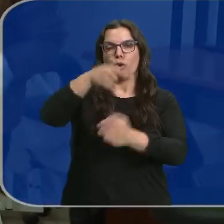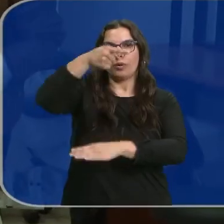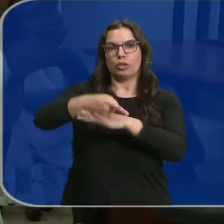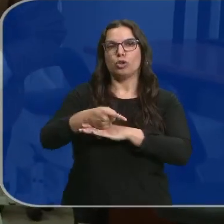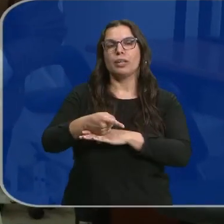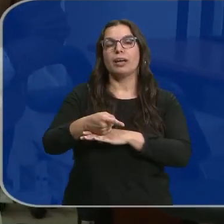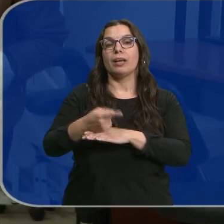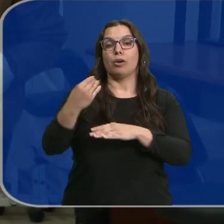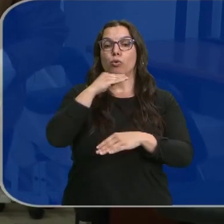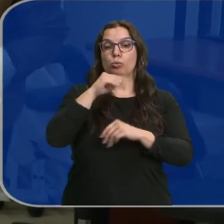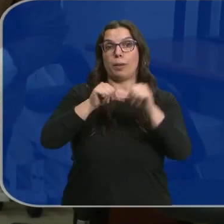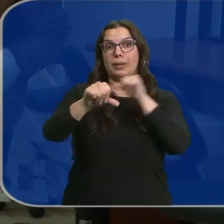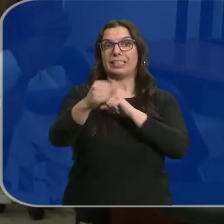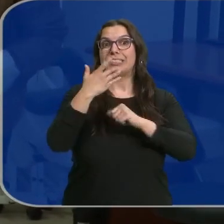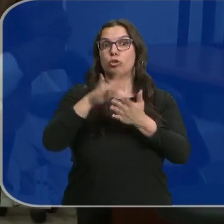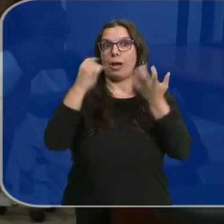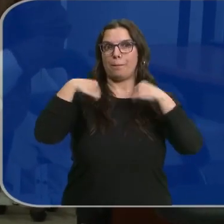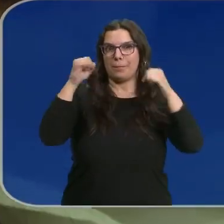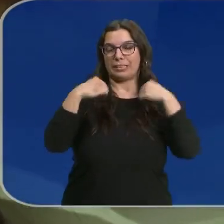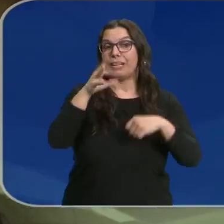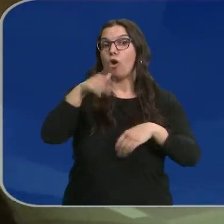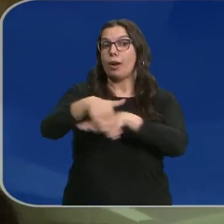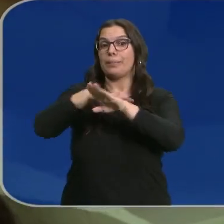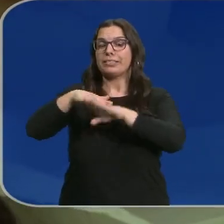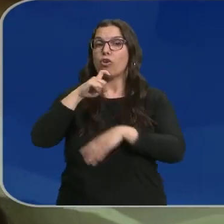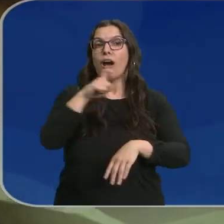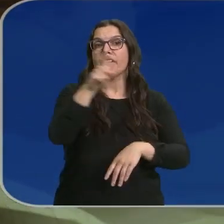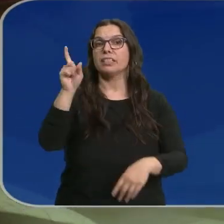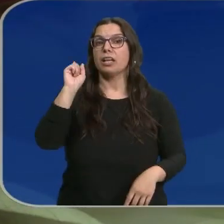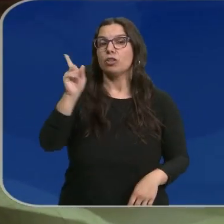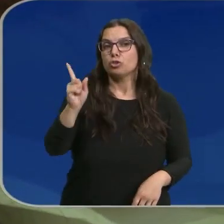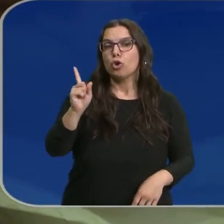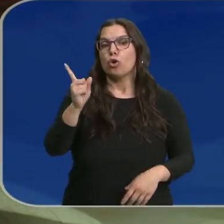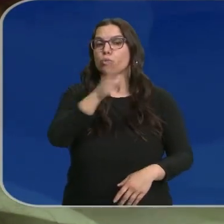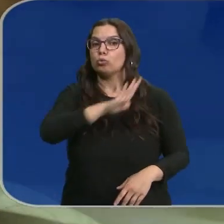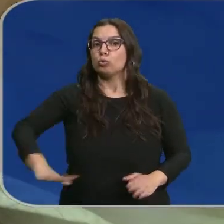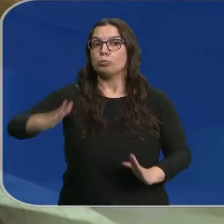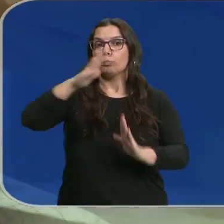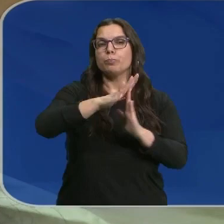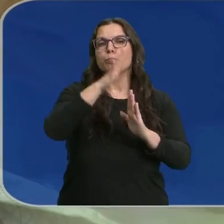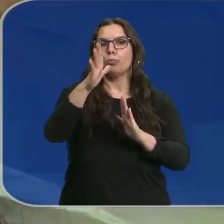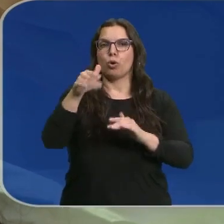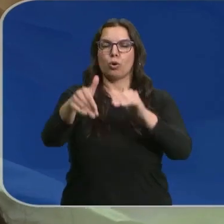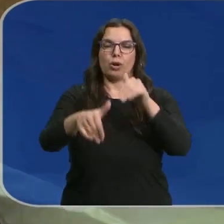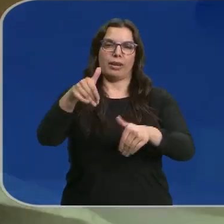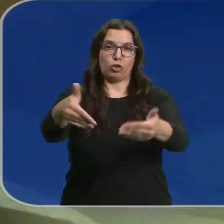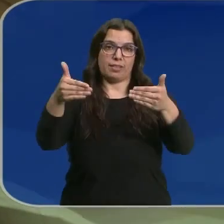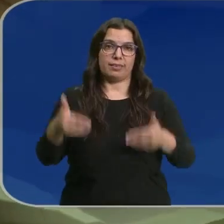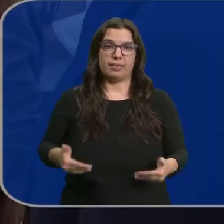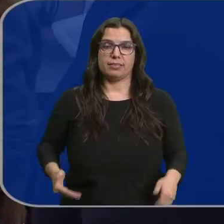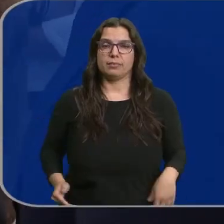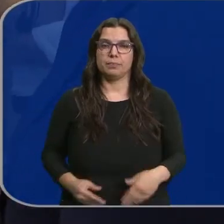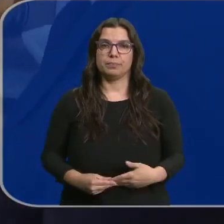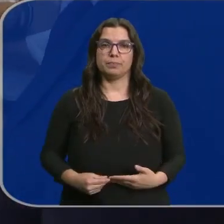en prácticas a partir de octubre. De momento el Ministerio solo ha anunciado que queda en suspenso por el adelanto electoral.